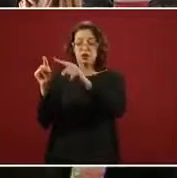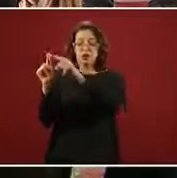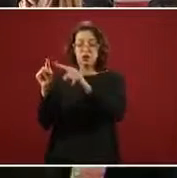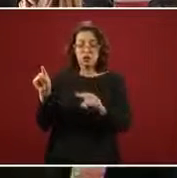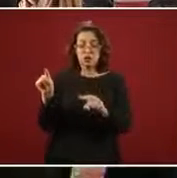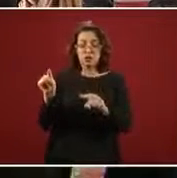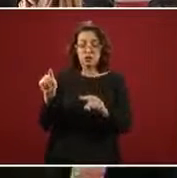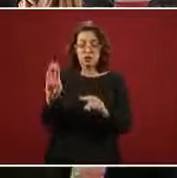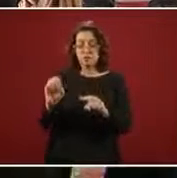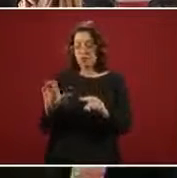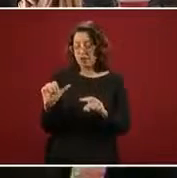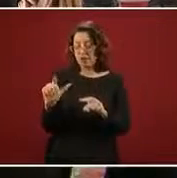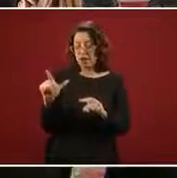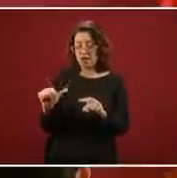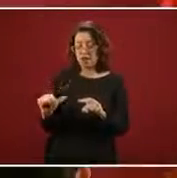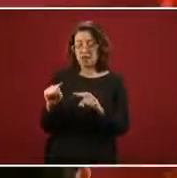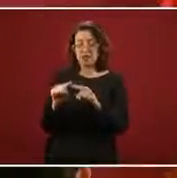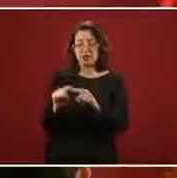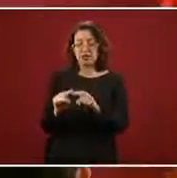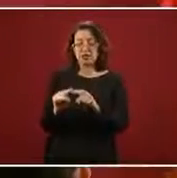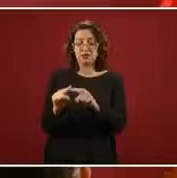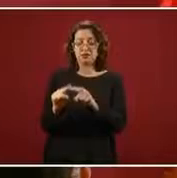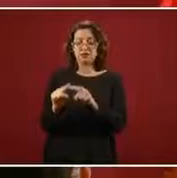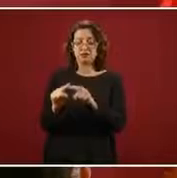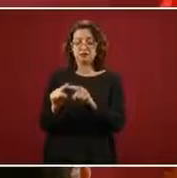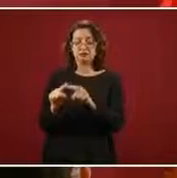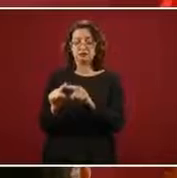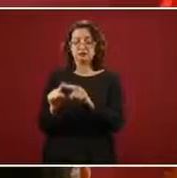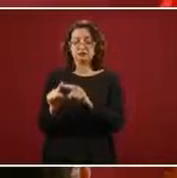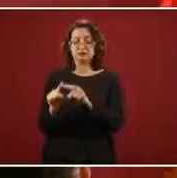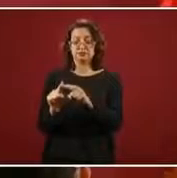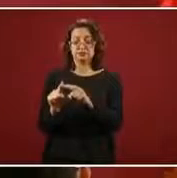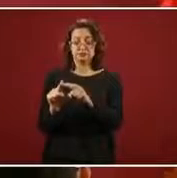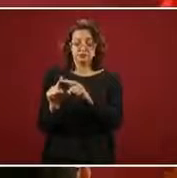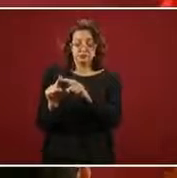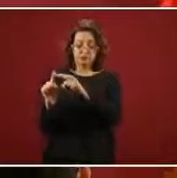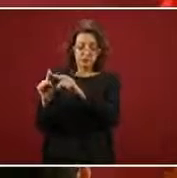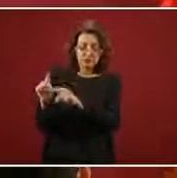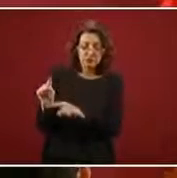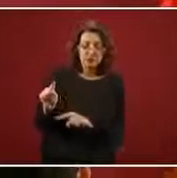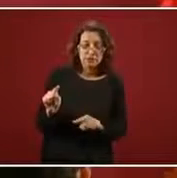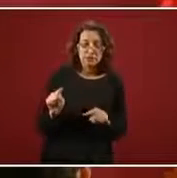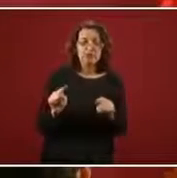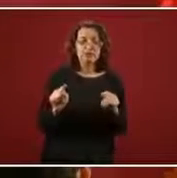Bacalar, que es Espujil, y Espujil